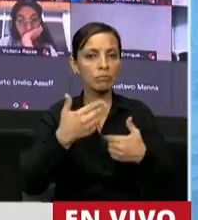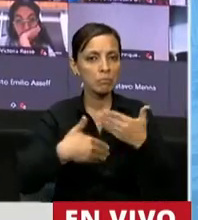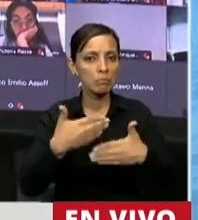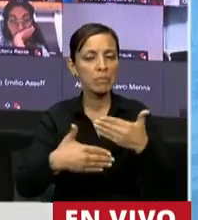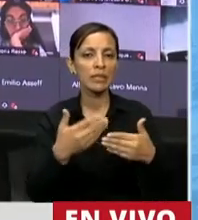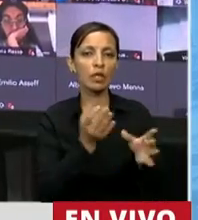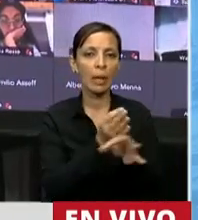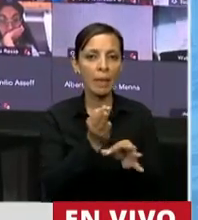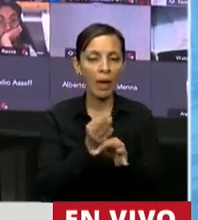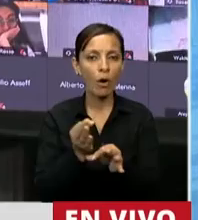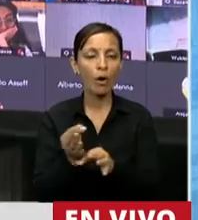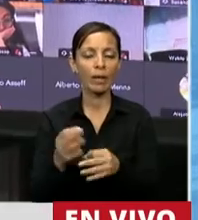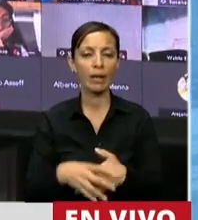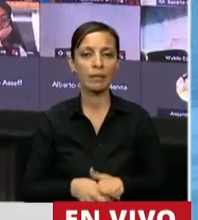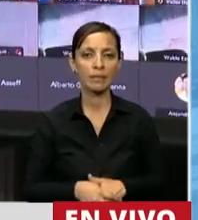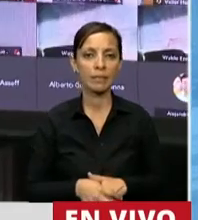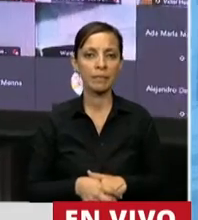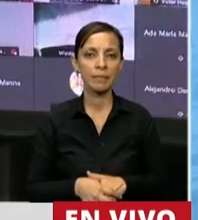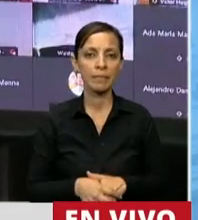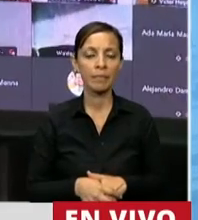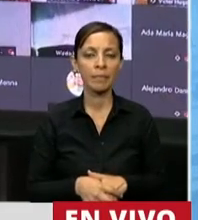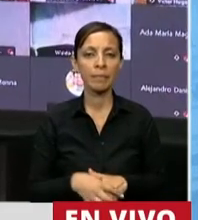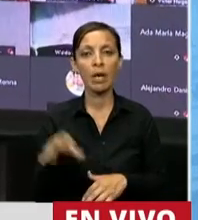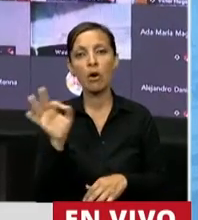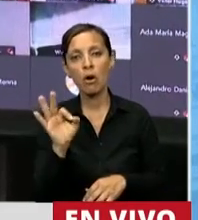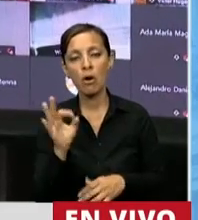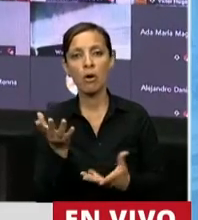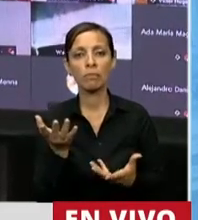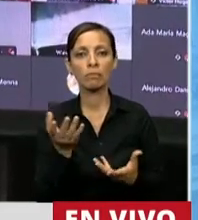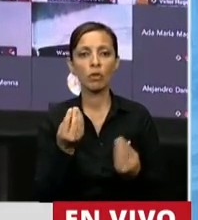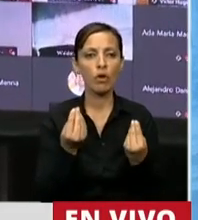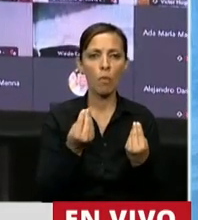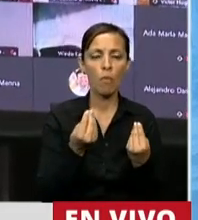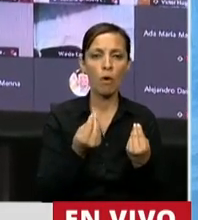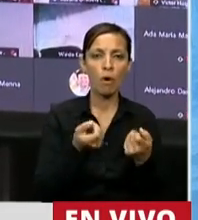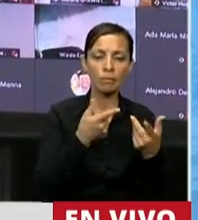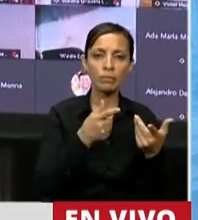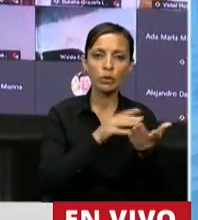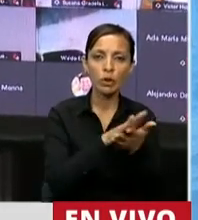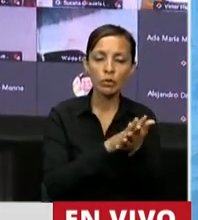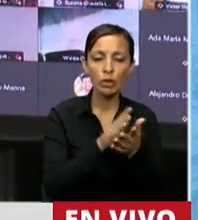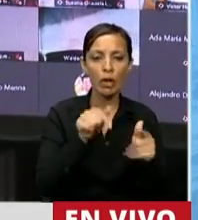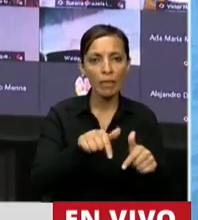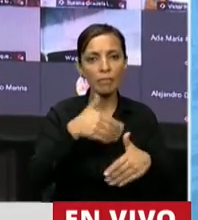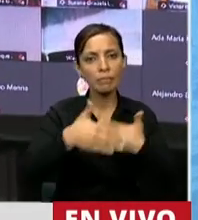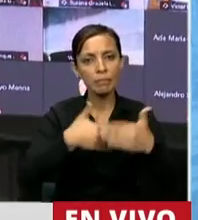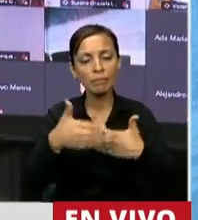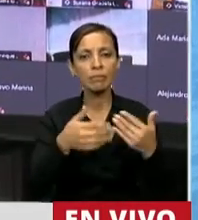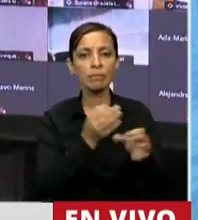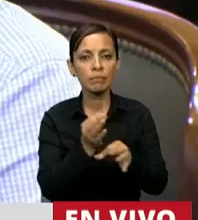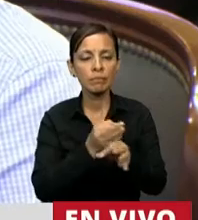trayectorias pedagógicas, o de qué manera fortalecer lo que tiene que ver con trayectorias pedagógicas